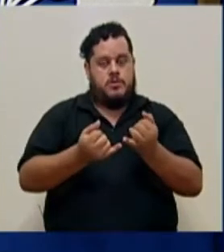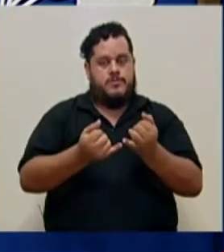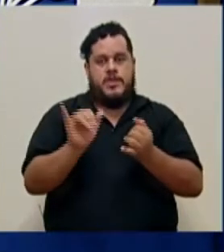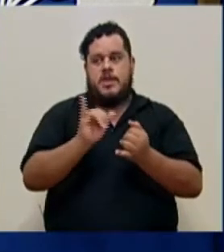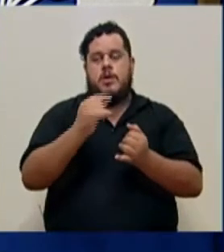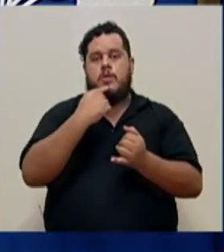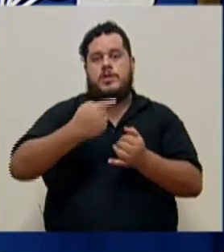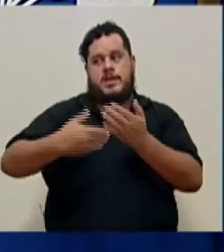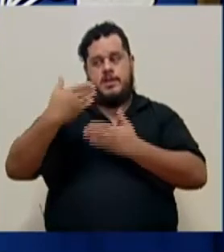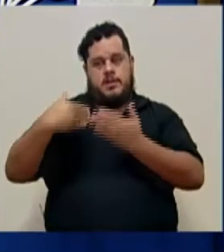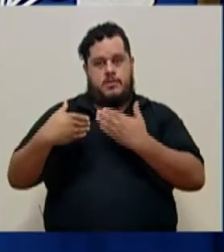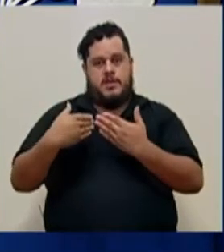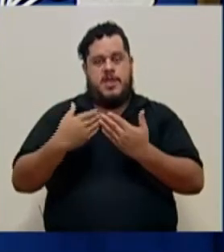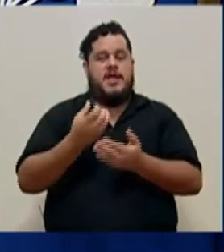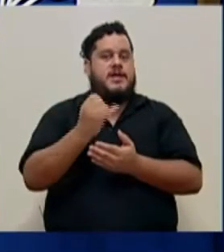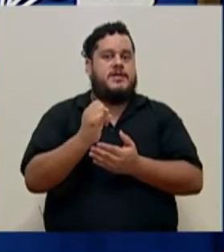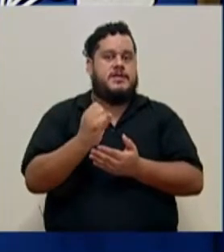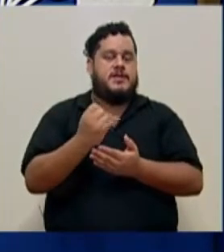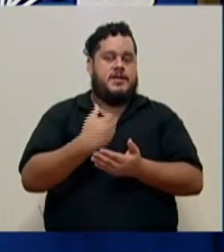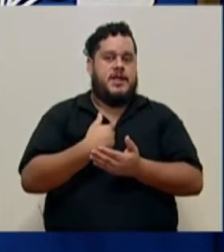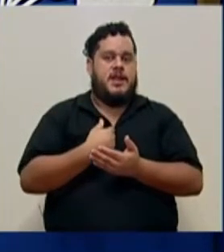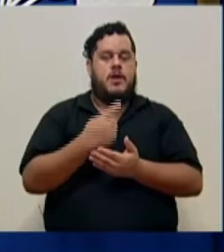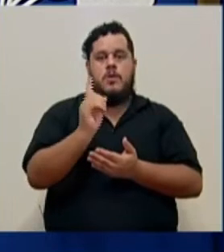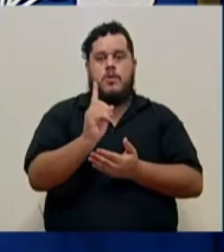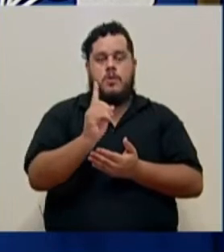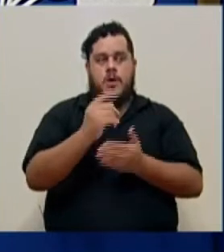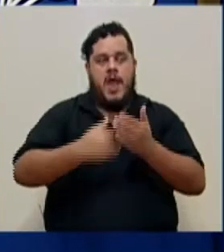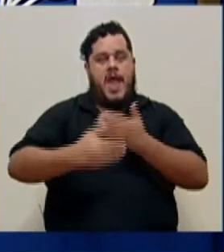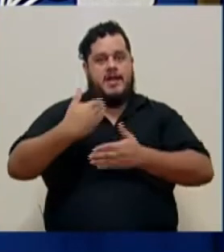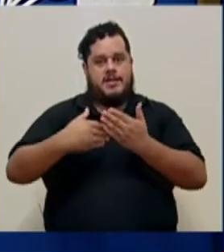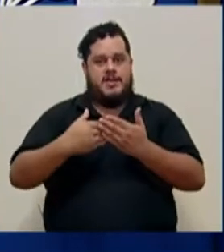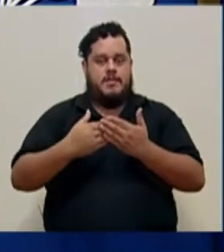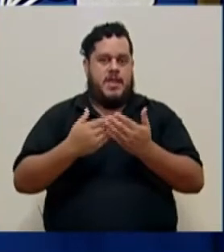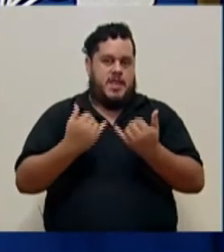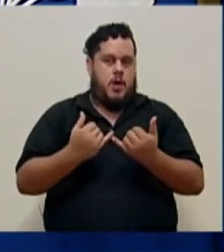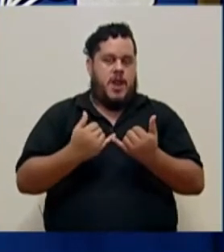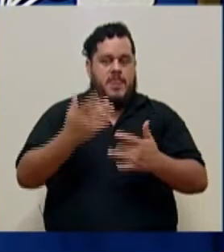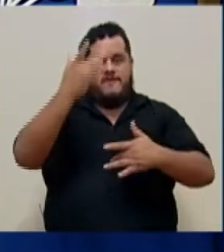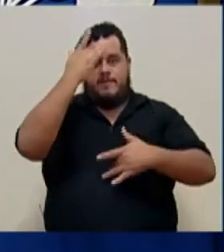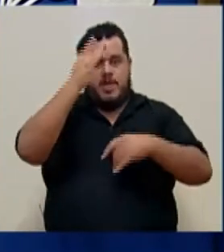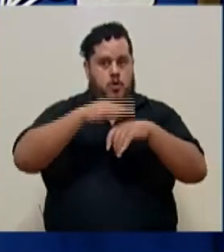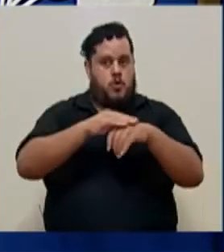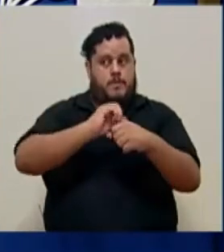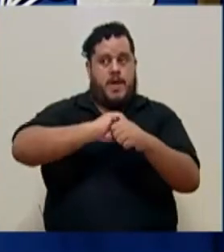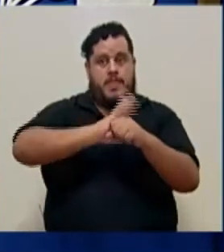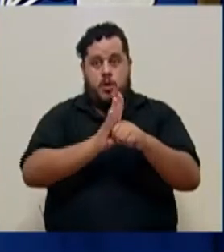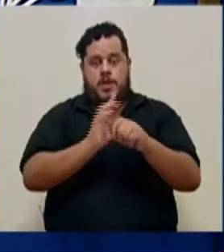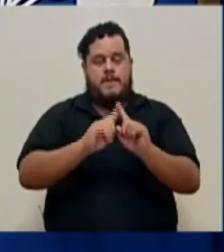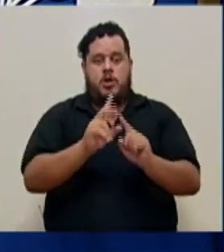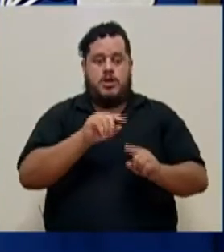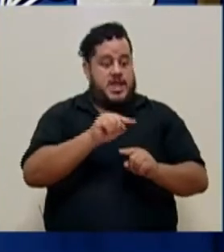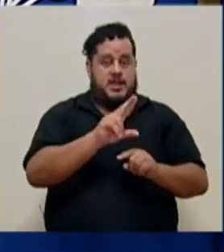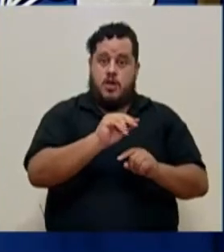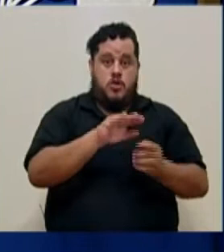como indicaba anteriormente, de si hay un antecedente reciente de enfermedad por COVID, pero esa persona no falleció por